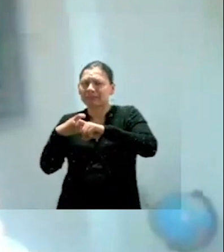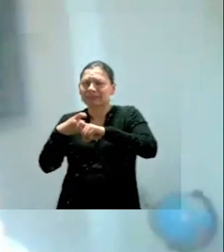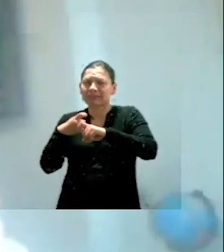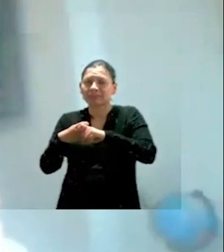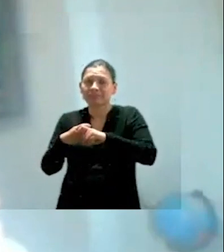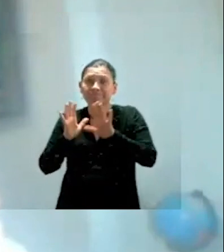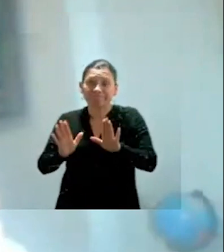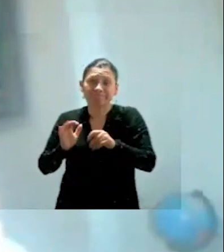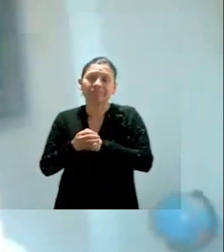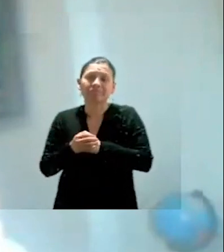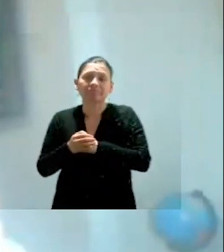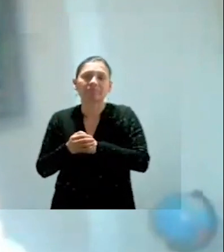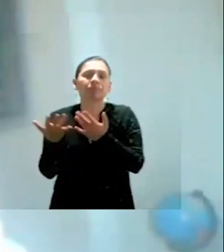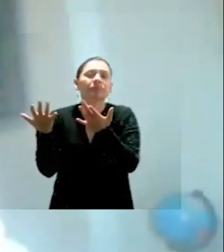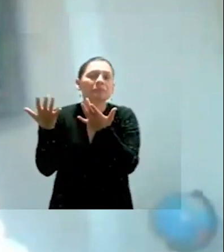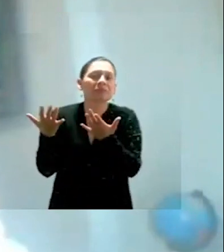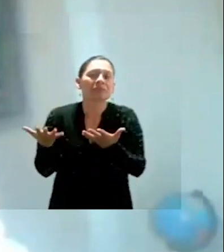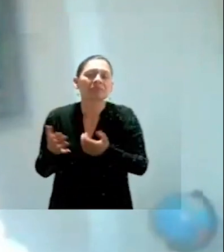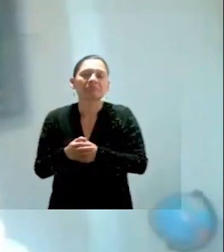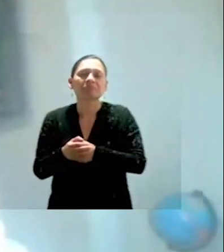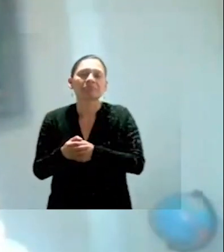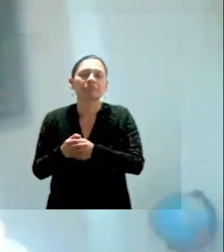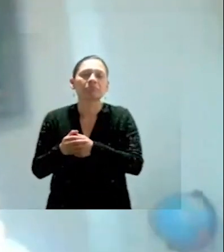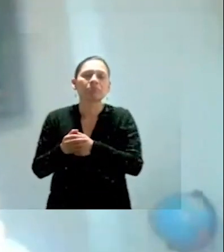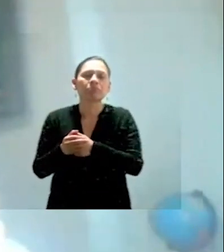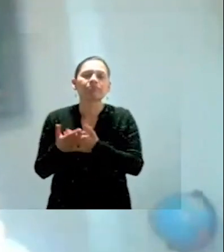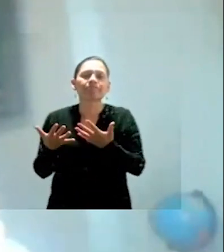por los remedios de superficie, como pueden ser esto de